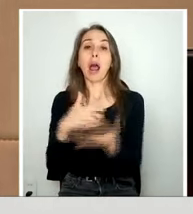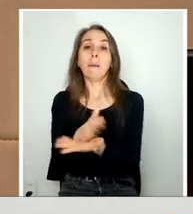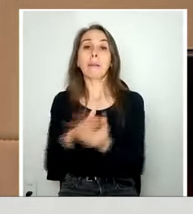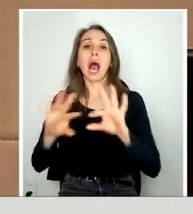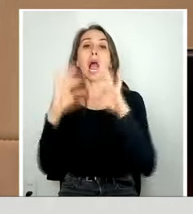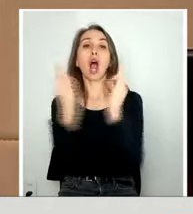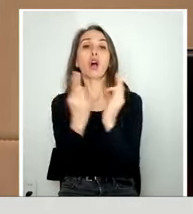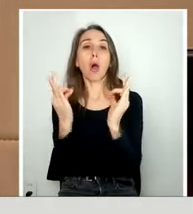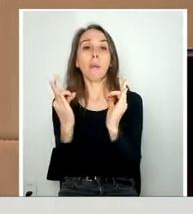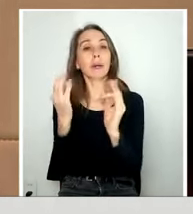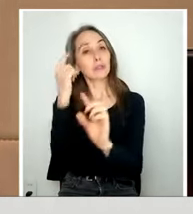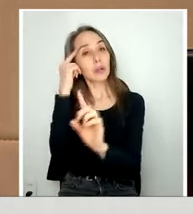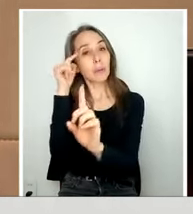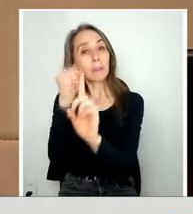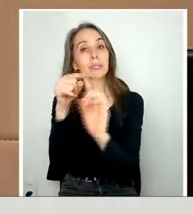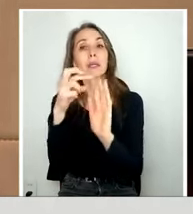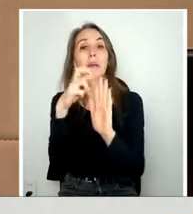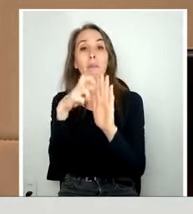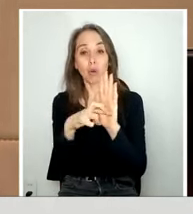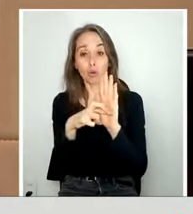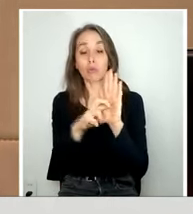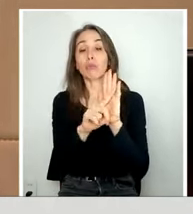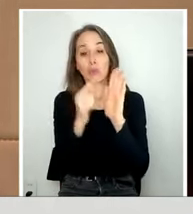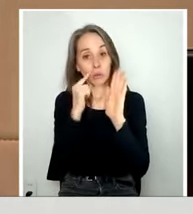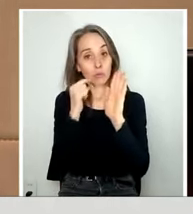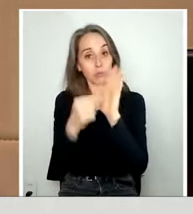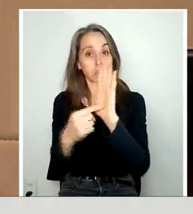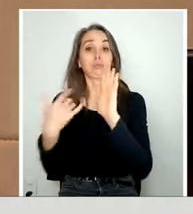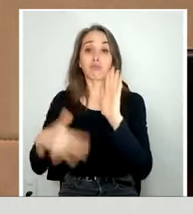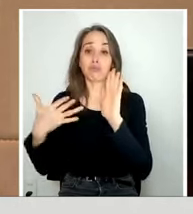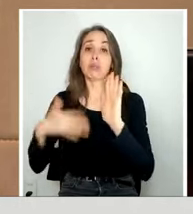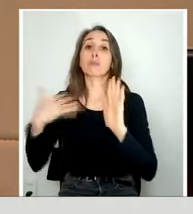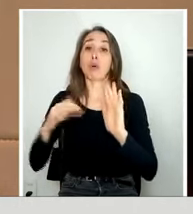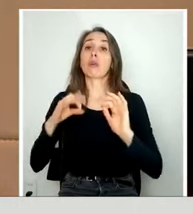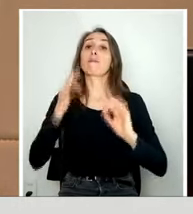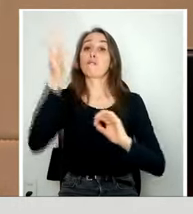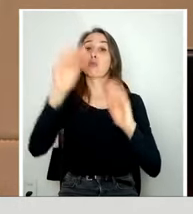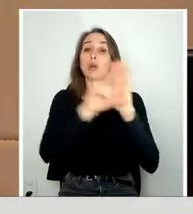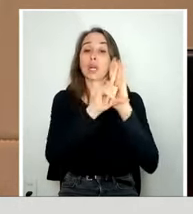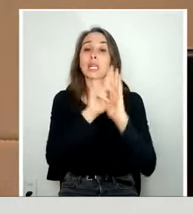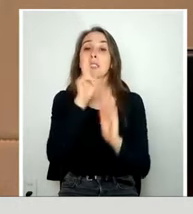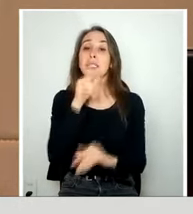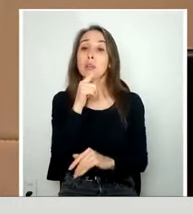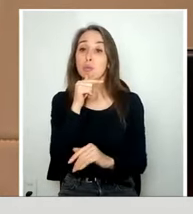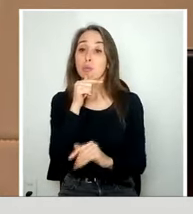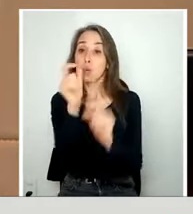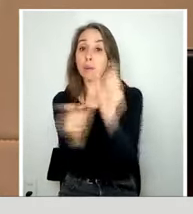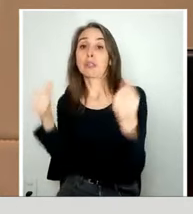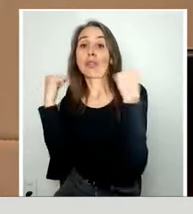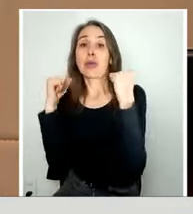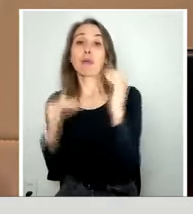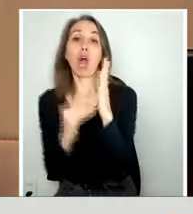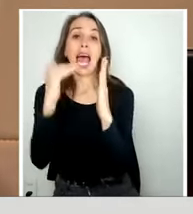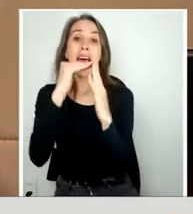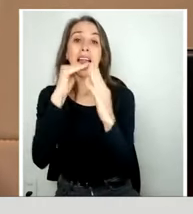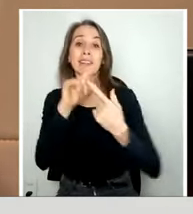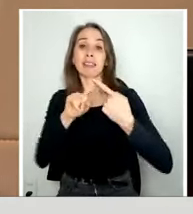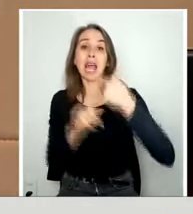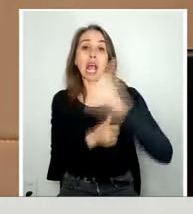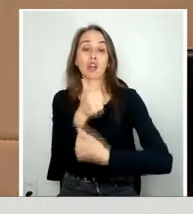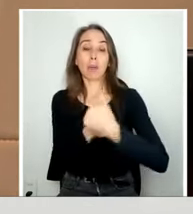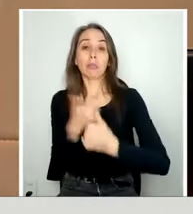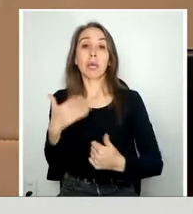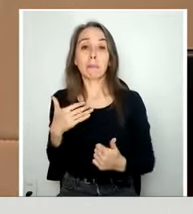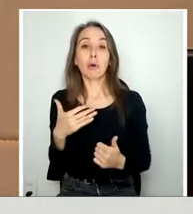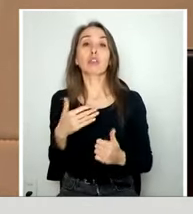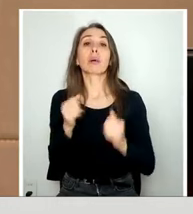términos este proyecto Envía una señal potente importante pero yo no tengo duda que para los deportistas de alto rendimiento va a ser muy importante el acceso a la educación